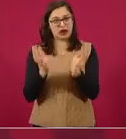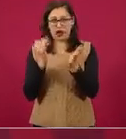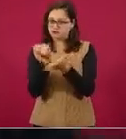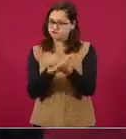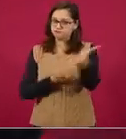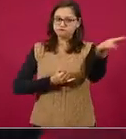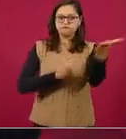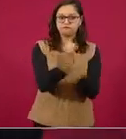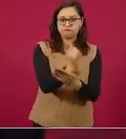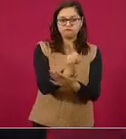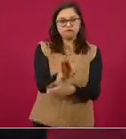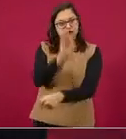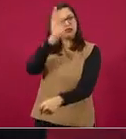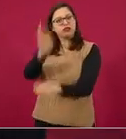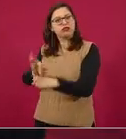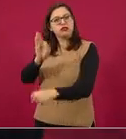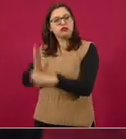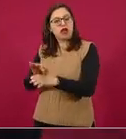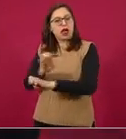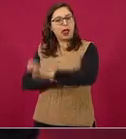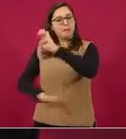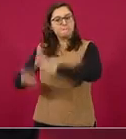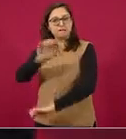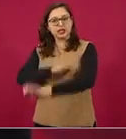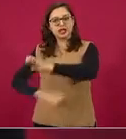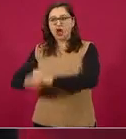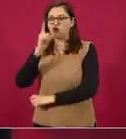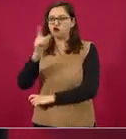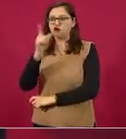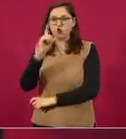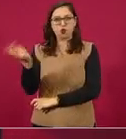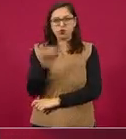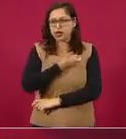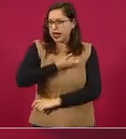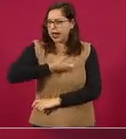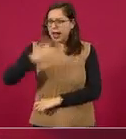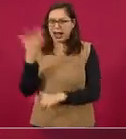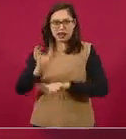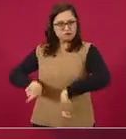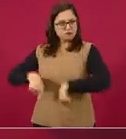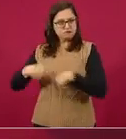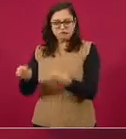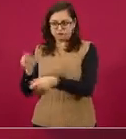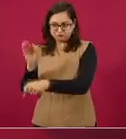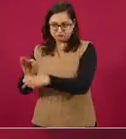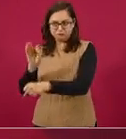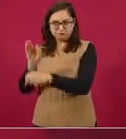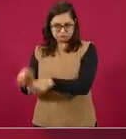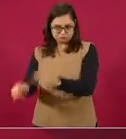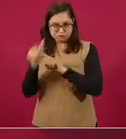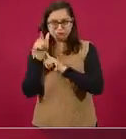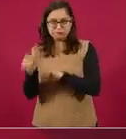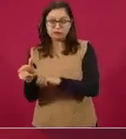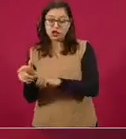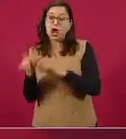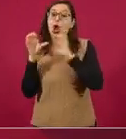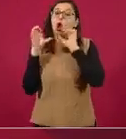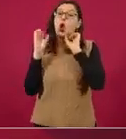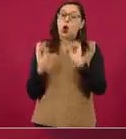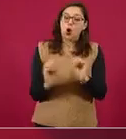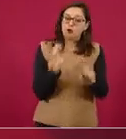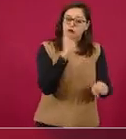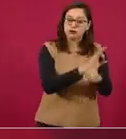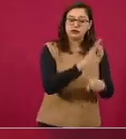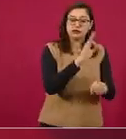para que aumente el precio? ¿O están del lado de la Comisión Federal de Electricidad,